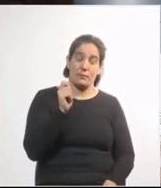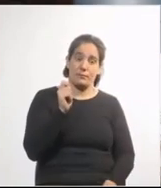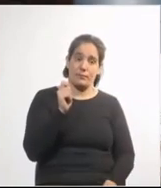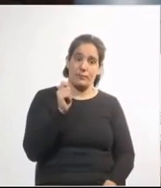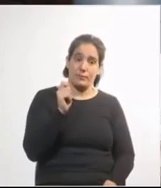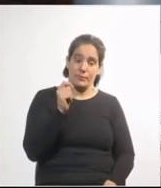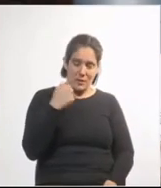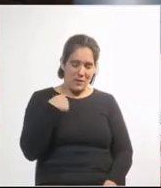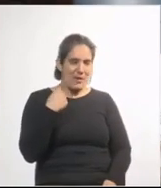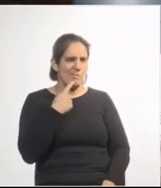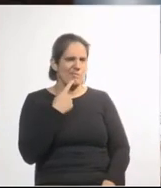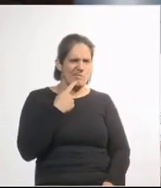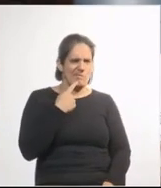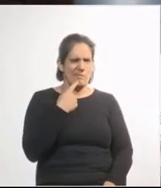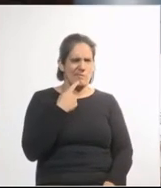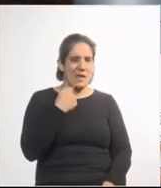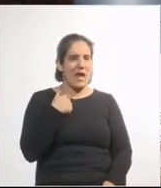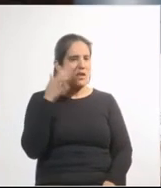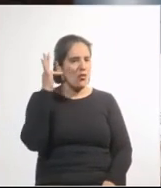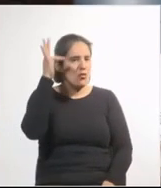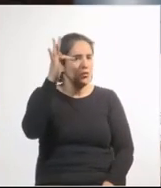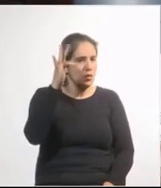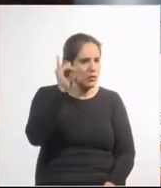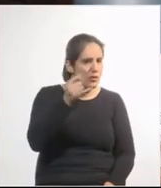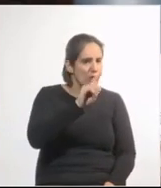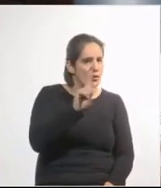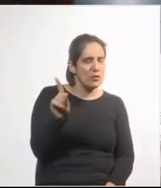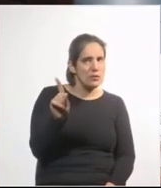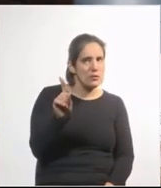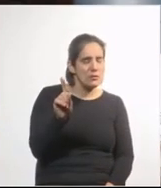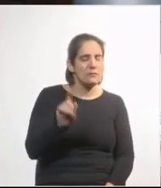cuestiona desde ese lugar nuestro futuro posible.